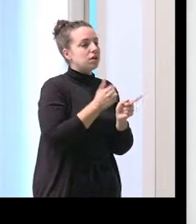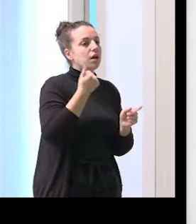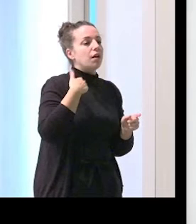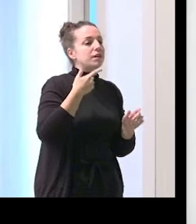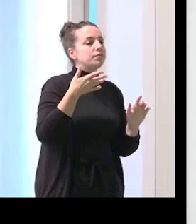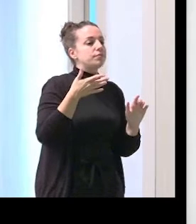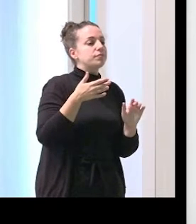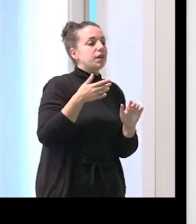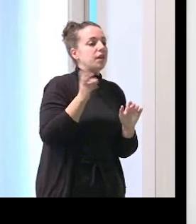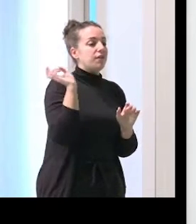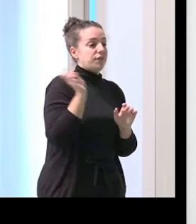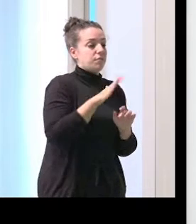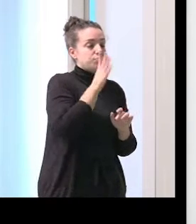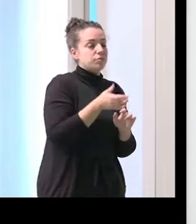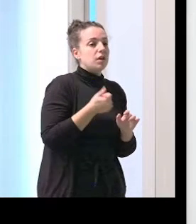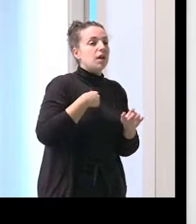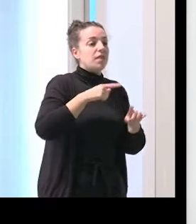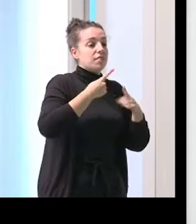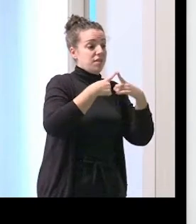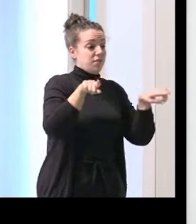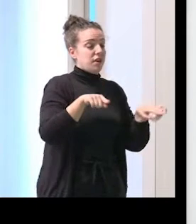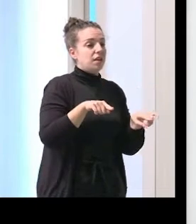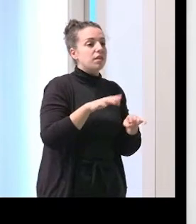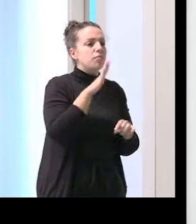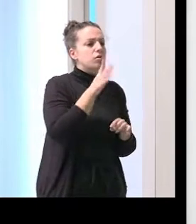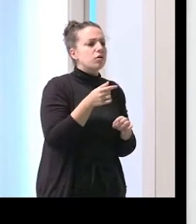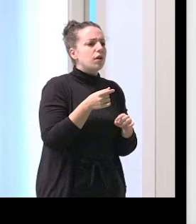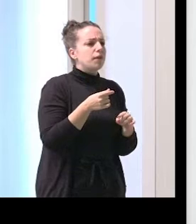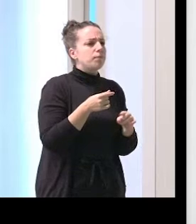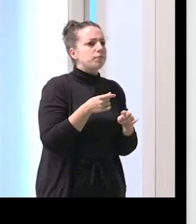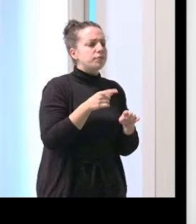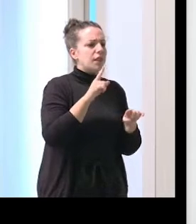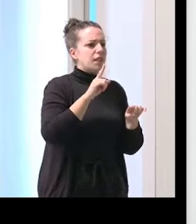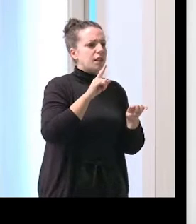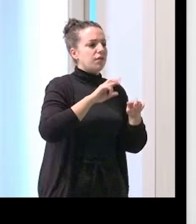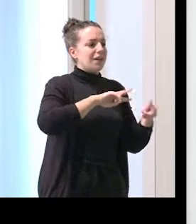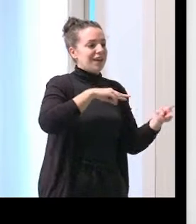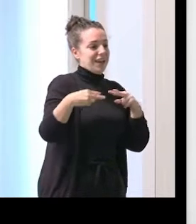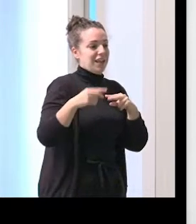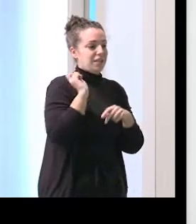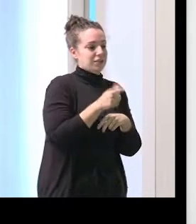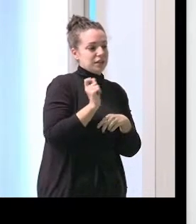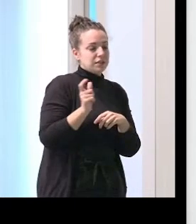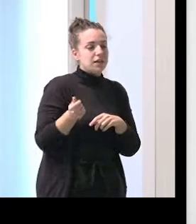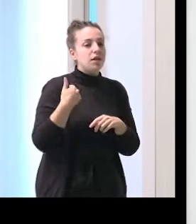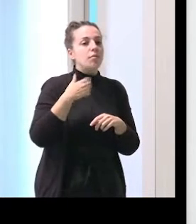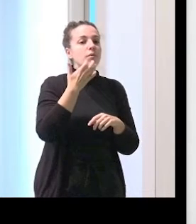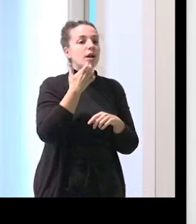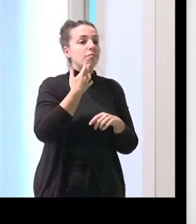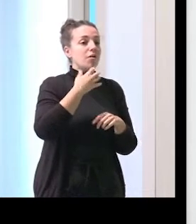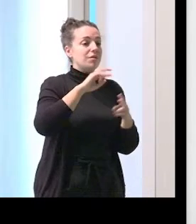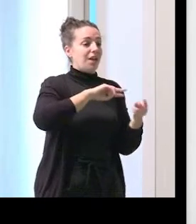hay una diferencia entre las bilaterales y las asimétricas, que es más frecuente en las genéticas, y dentro de las unilaterales la genética